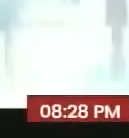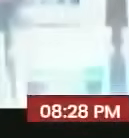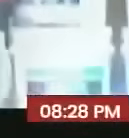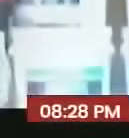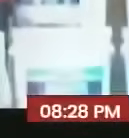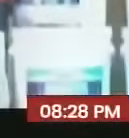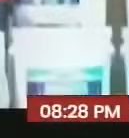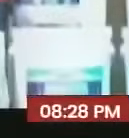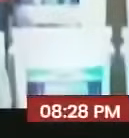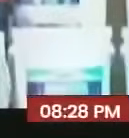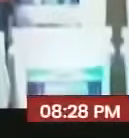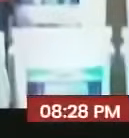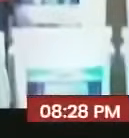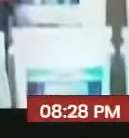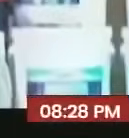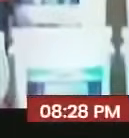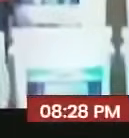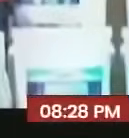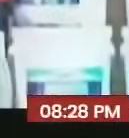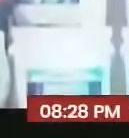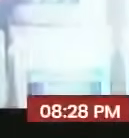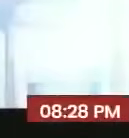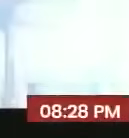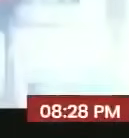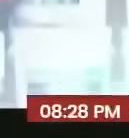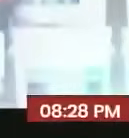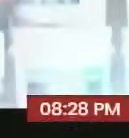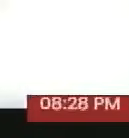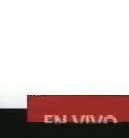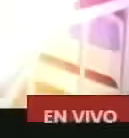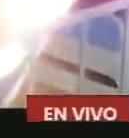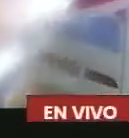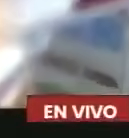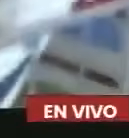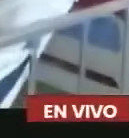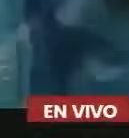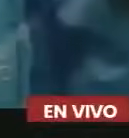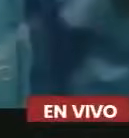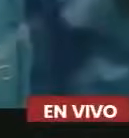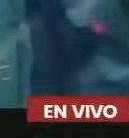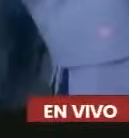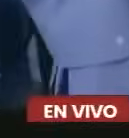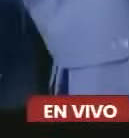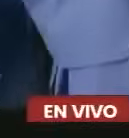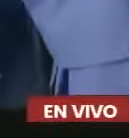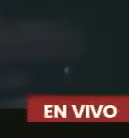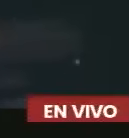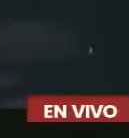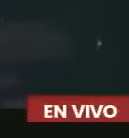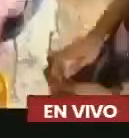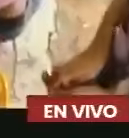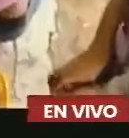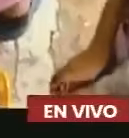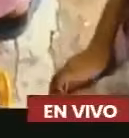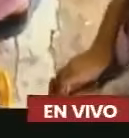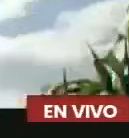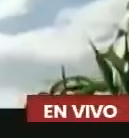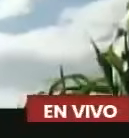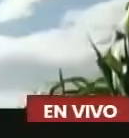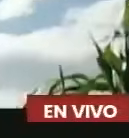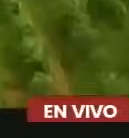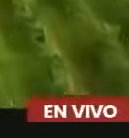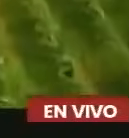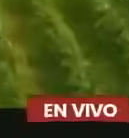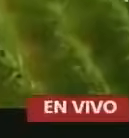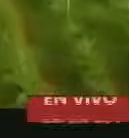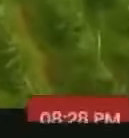estado de bienestar social herido por las sanciones económicas. La recuperación de los derechos sociales perdidos como heridas